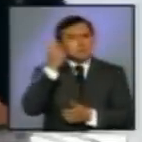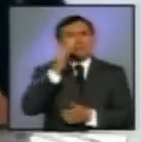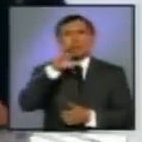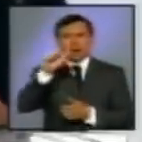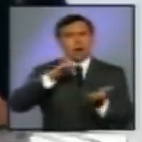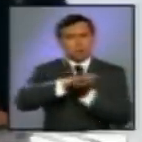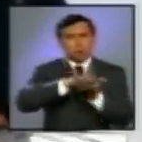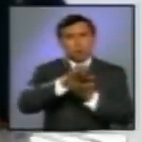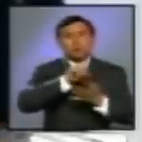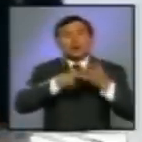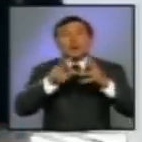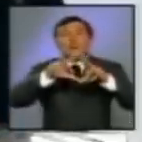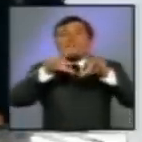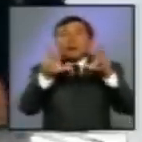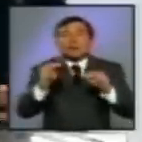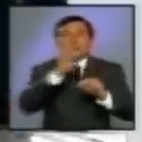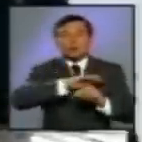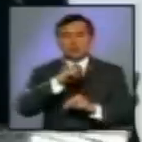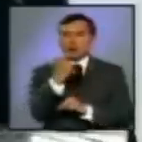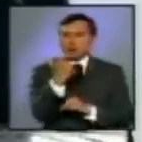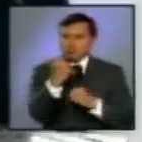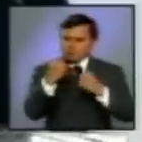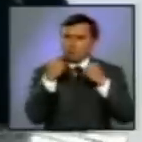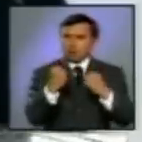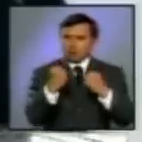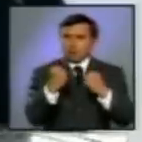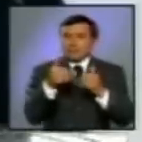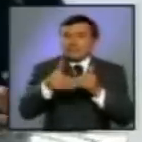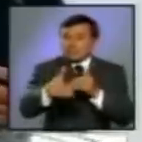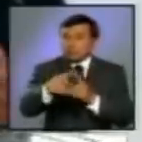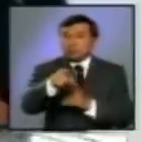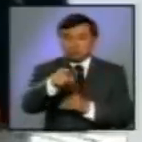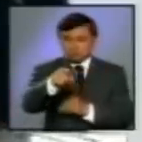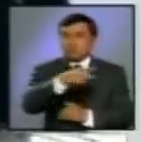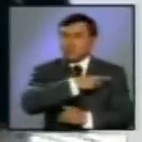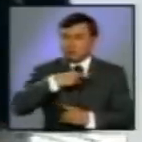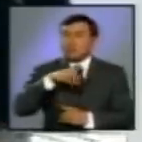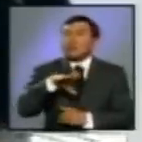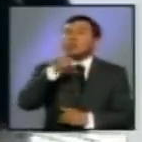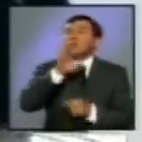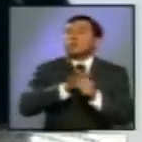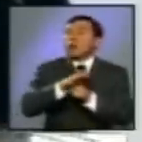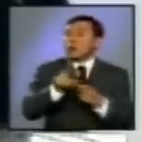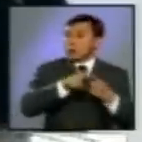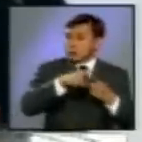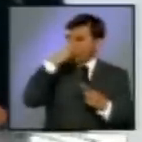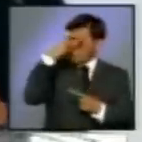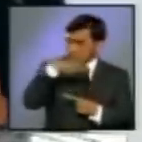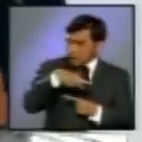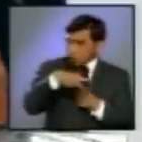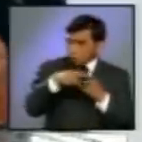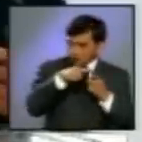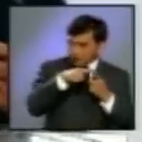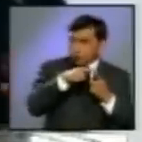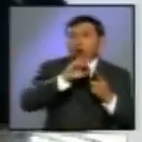estamos listos para que esto suceda. Tienes que elegir entre este México o el México de corrupción y de